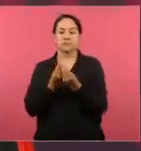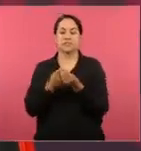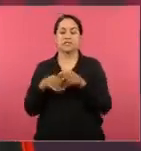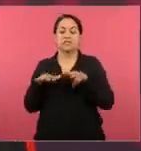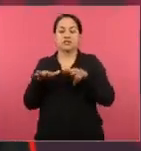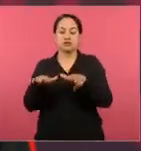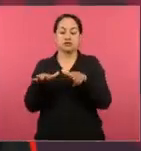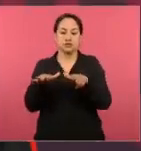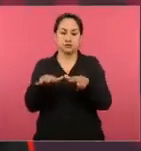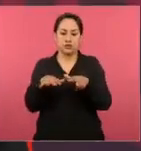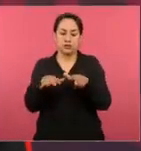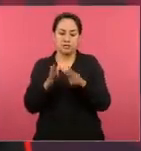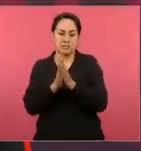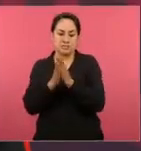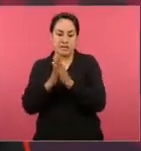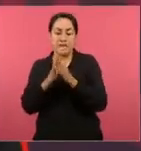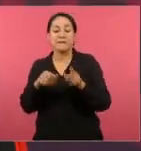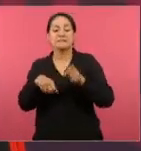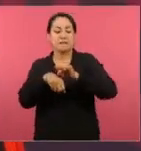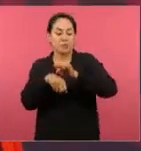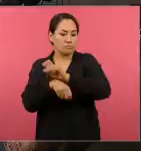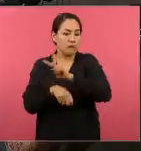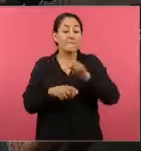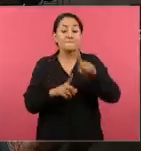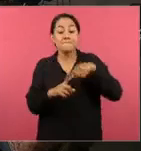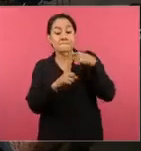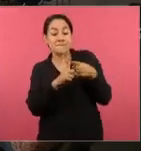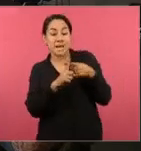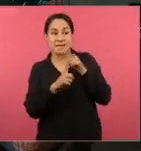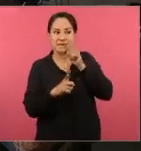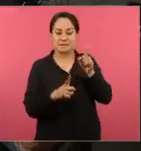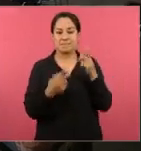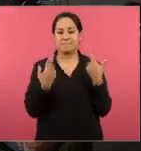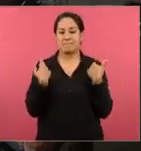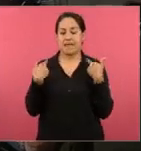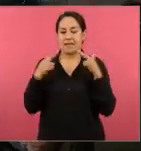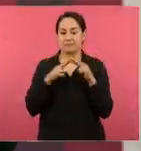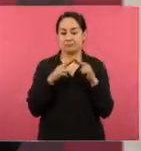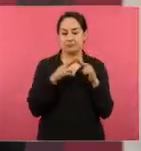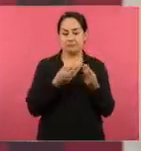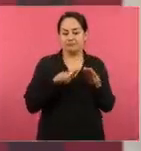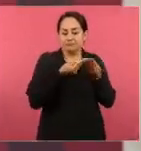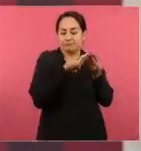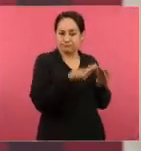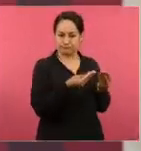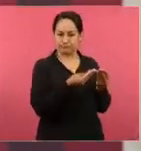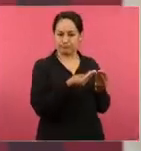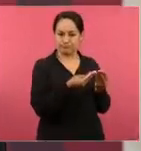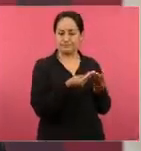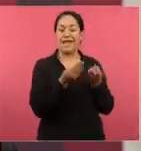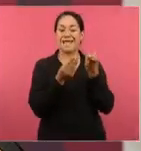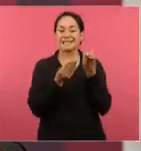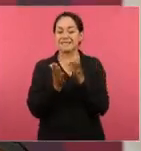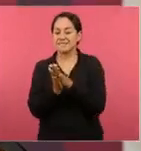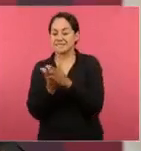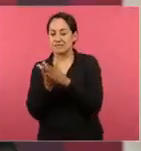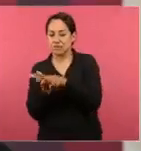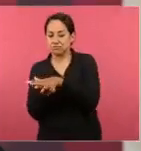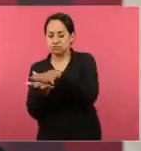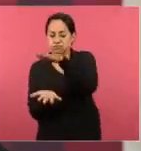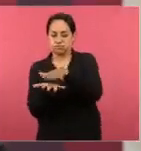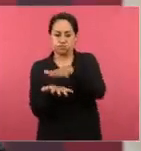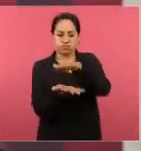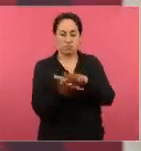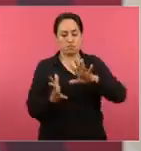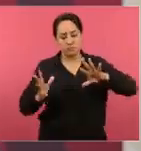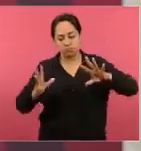uno solo que sería el libro sin recetas, para maestras y maestros. Esa es la familia, digamos, que aquí